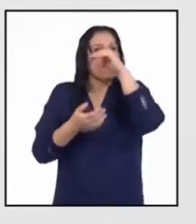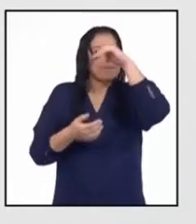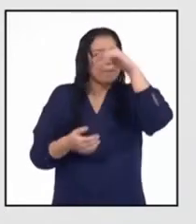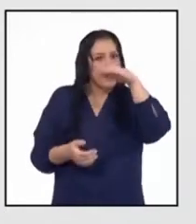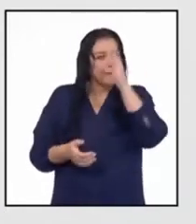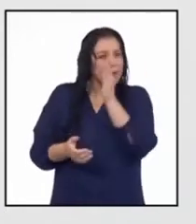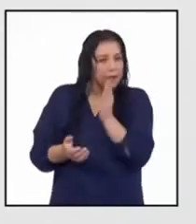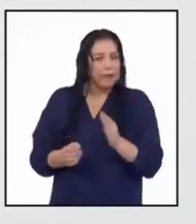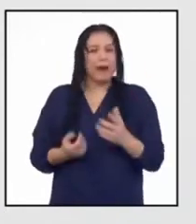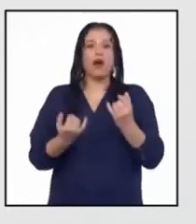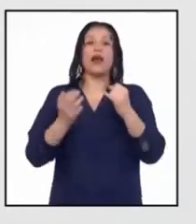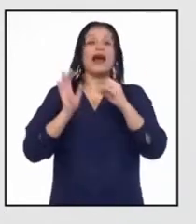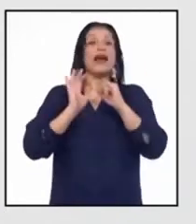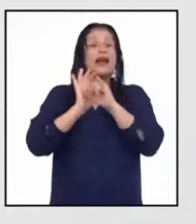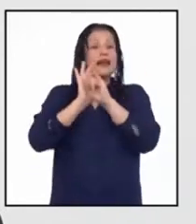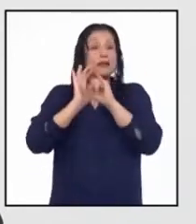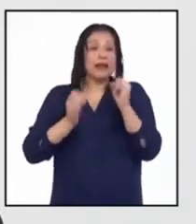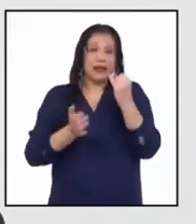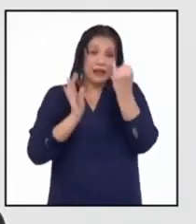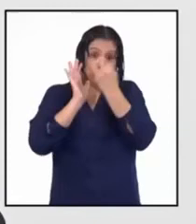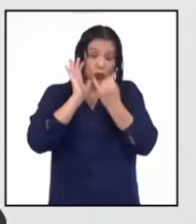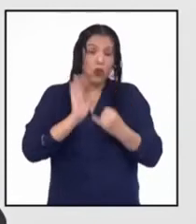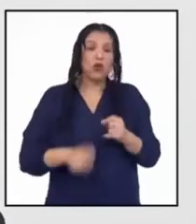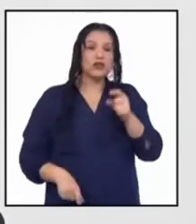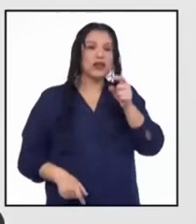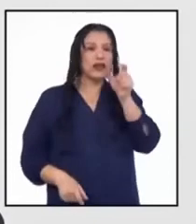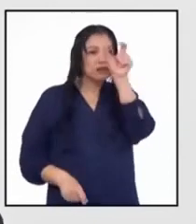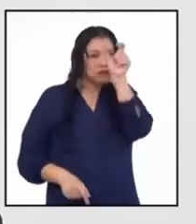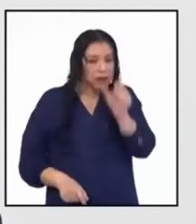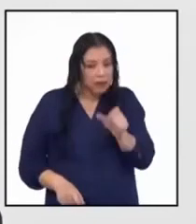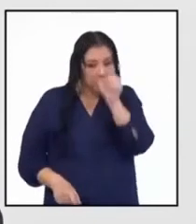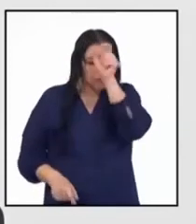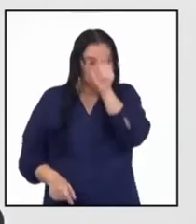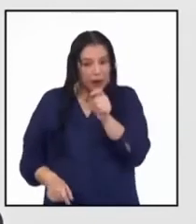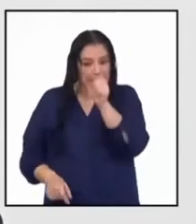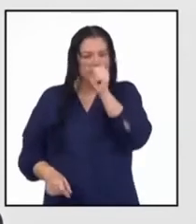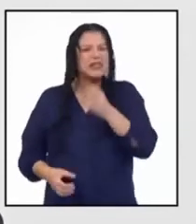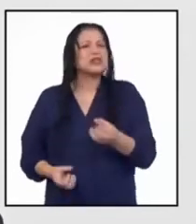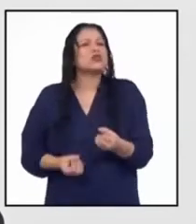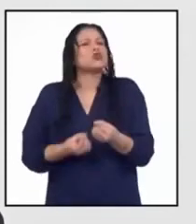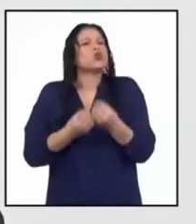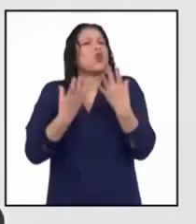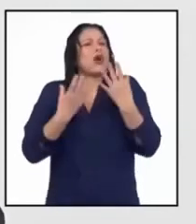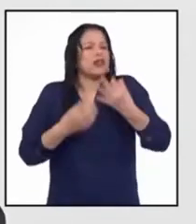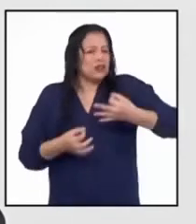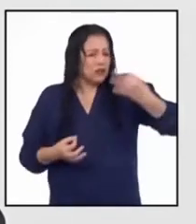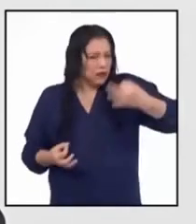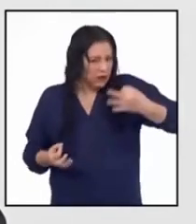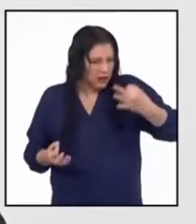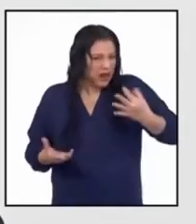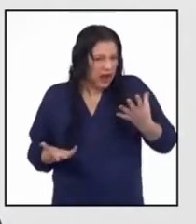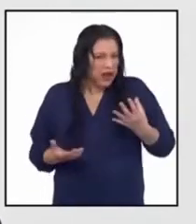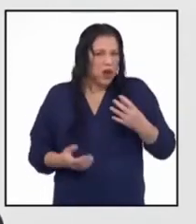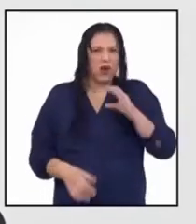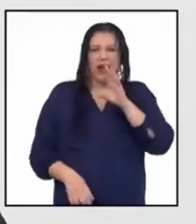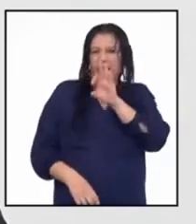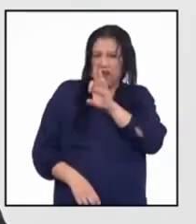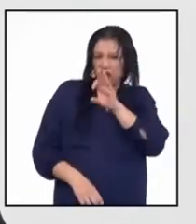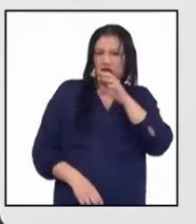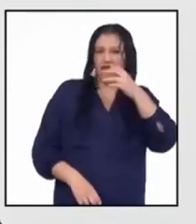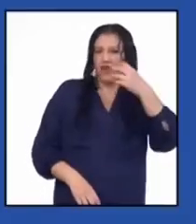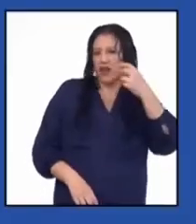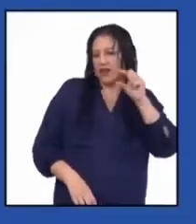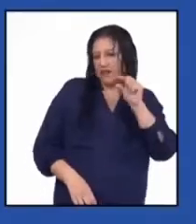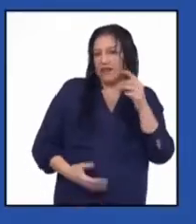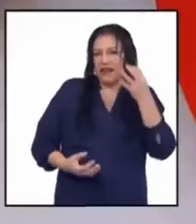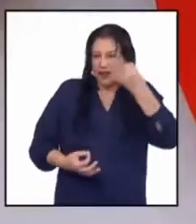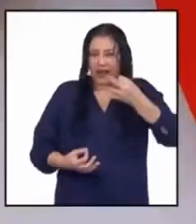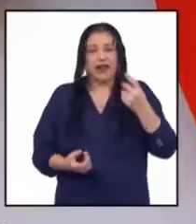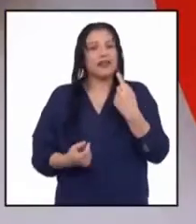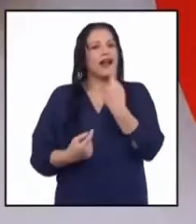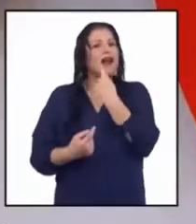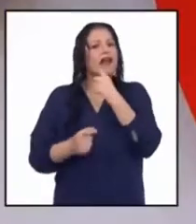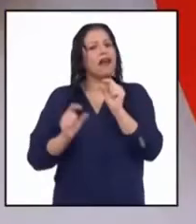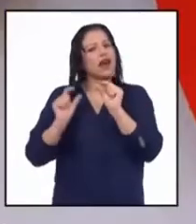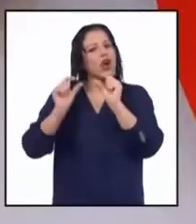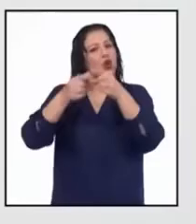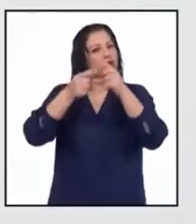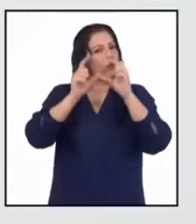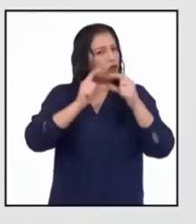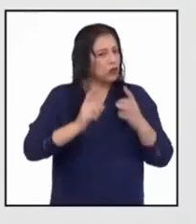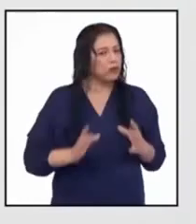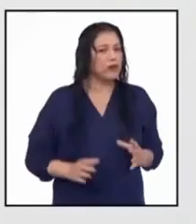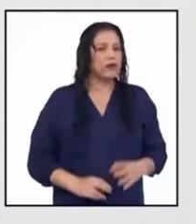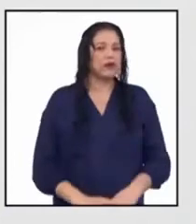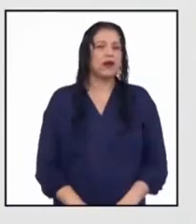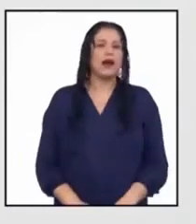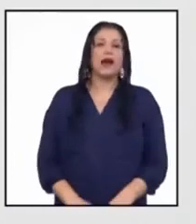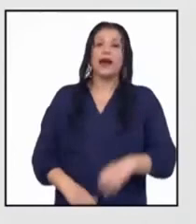se usa para destacar la cantidad real o frecuencia real que corresponde a cada categoría. Excelente,